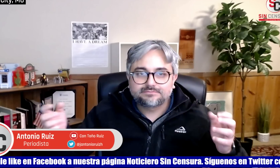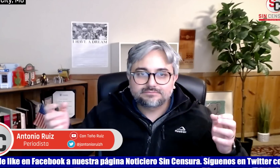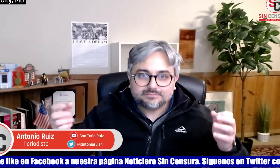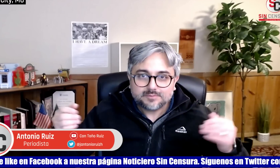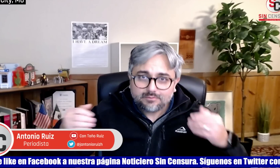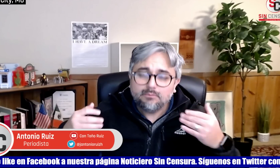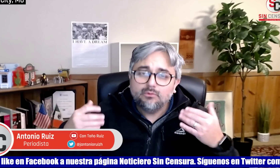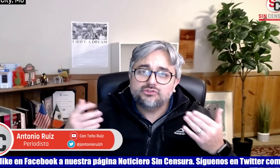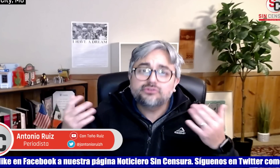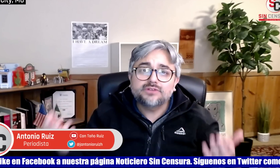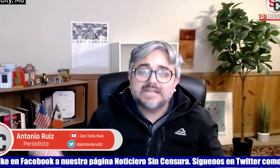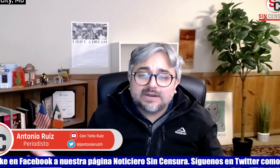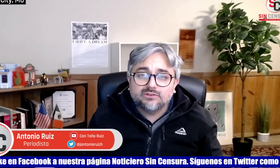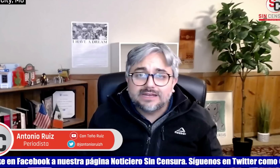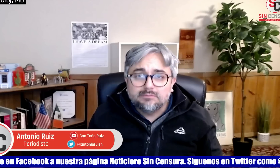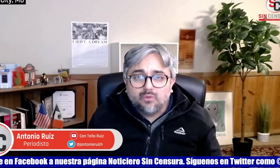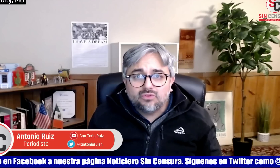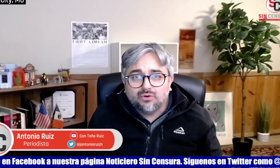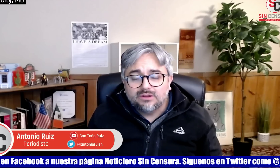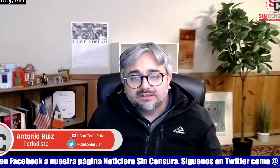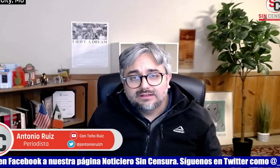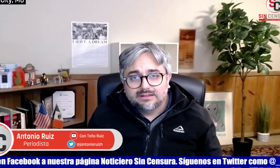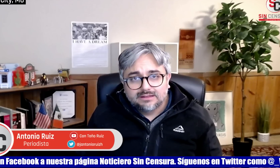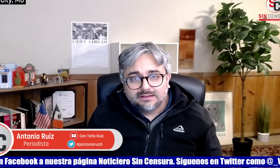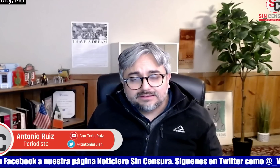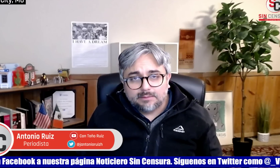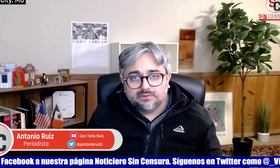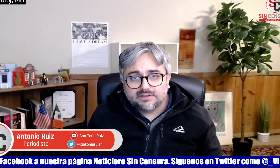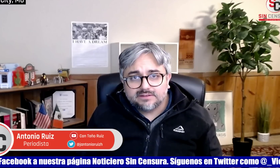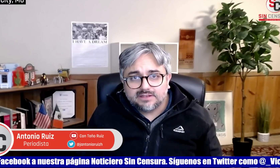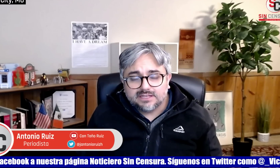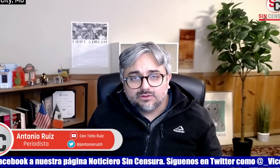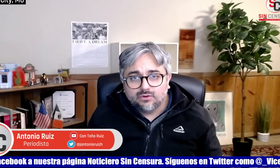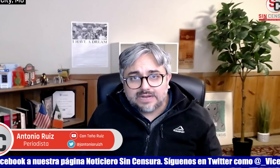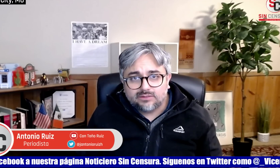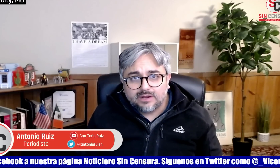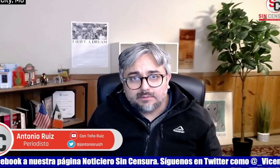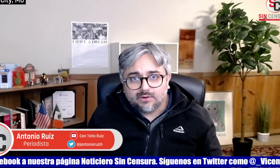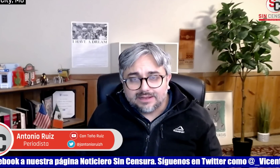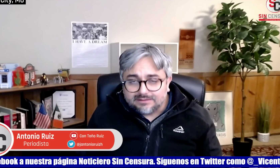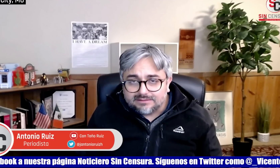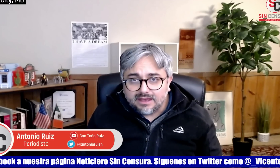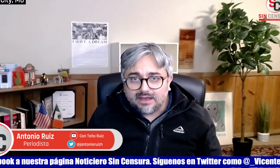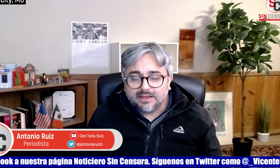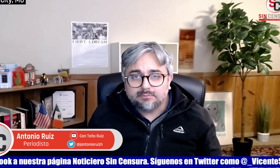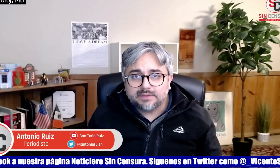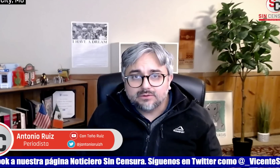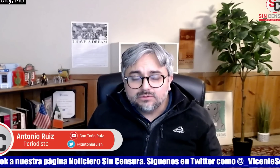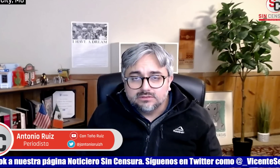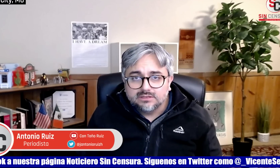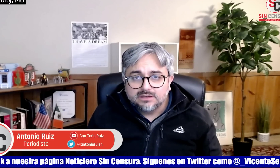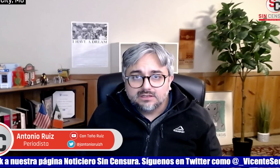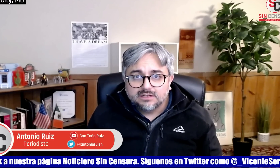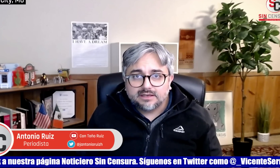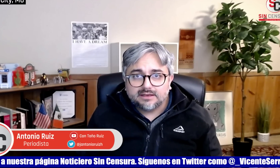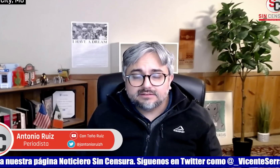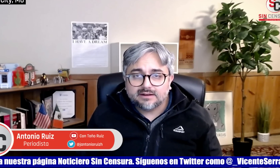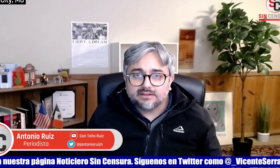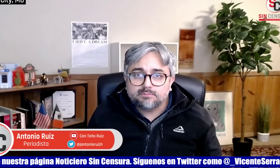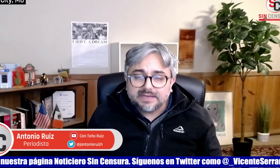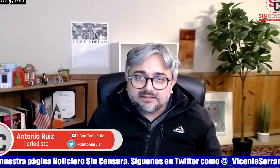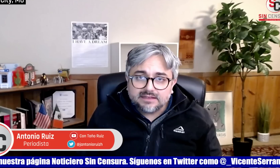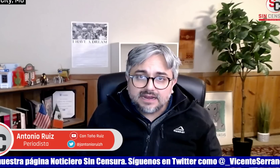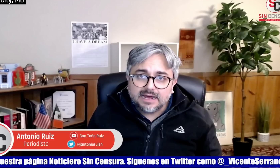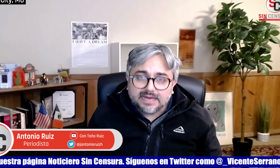Obrador, muchos ciudadanos del mundo estamos exigiendo un alto a la violencia en Perú, que